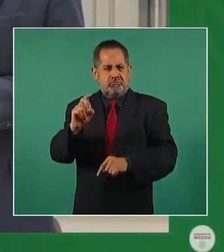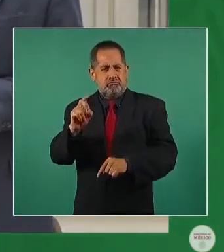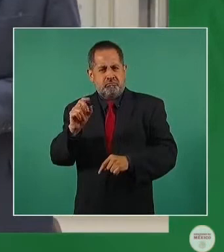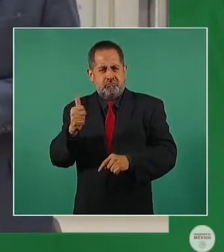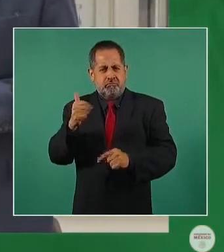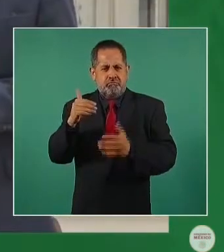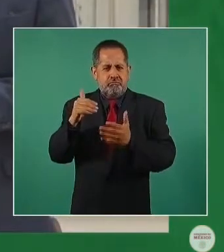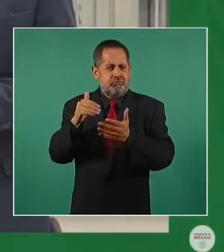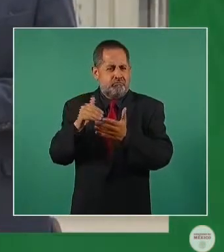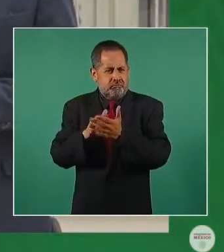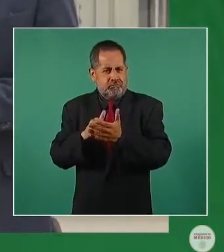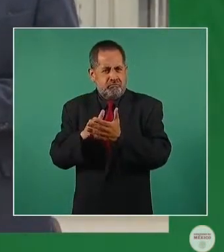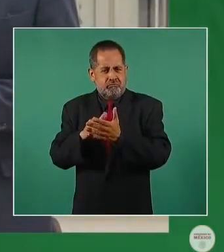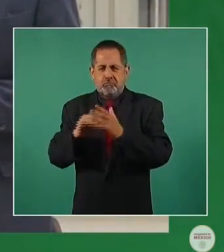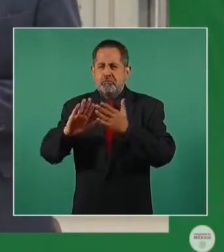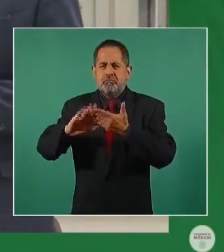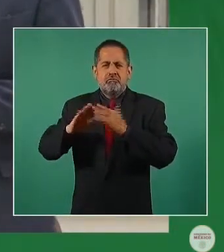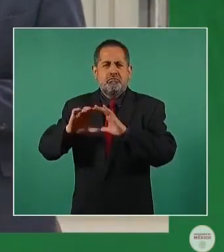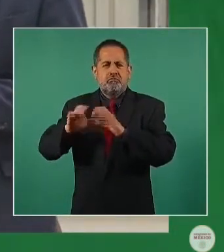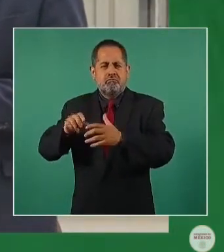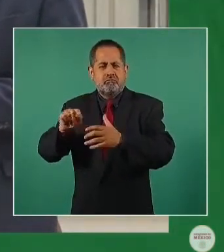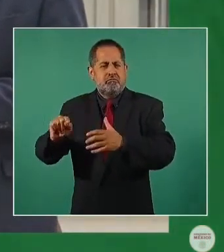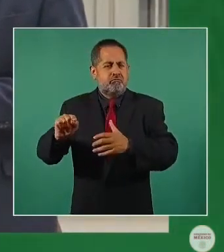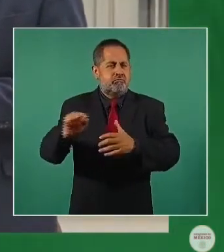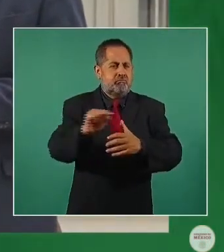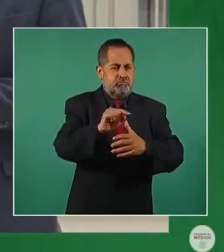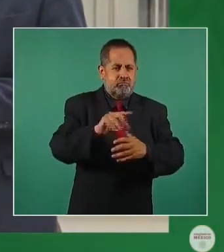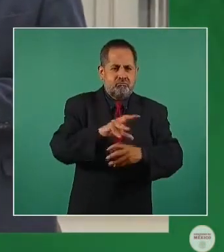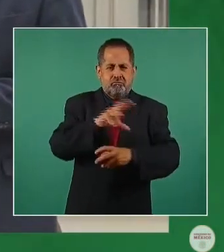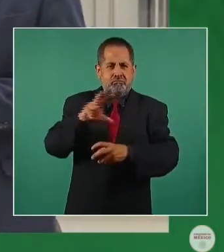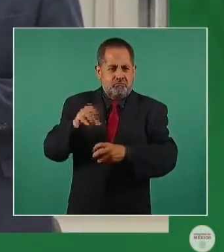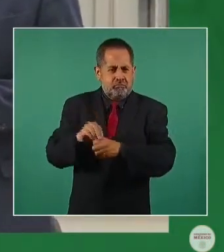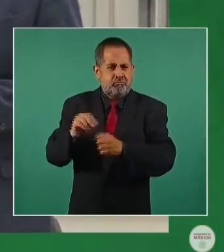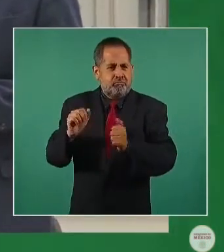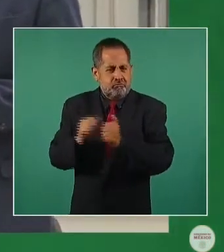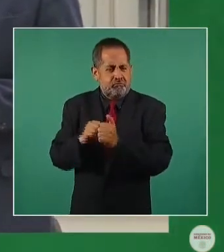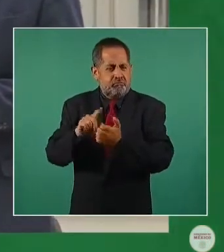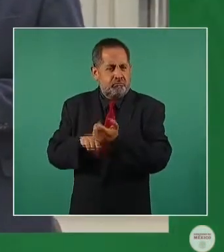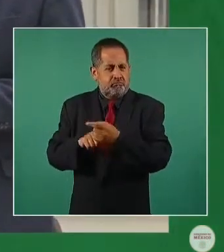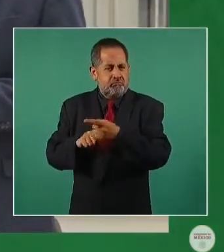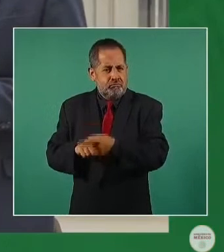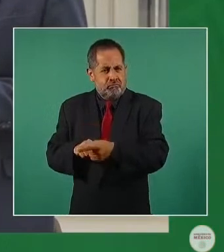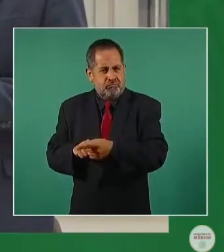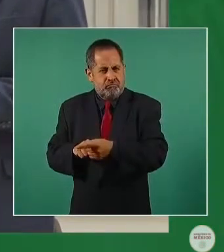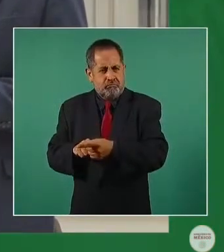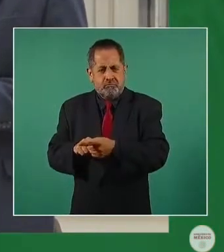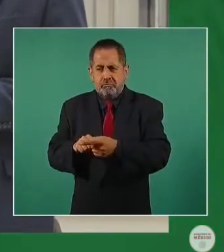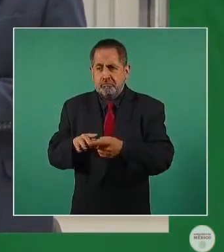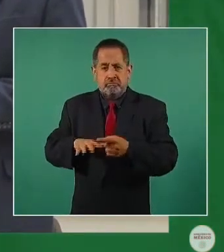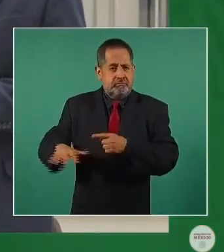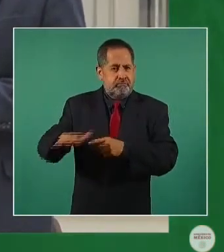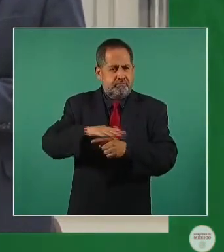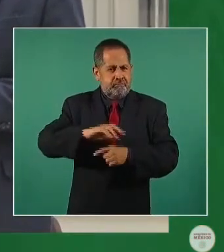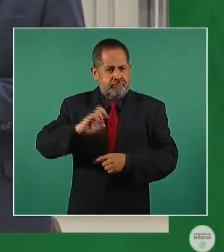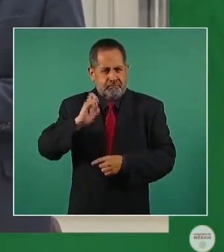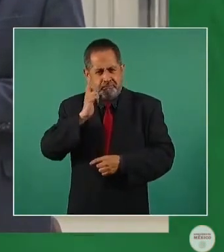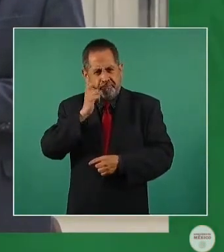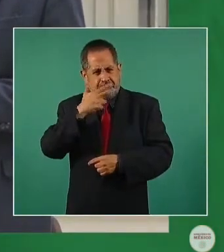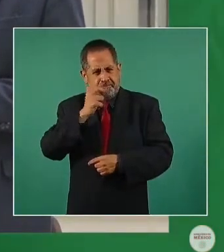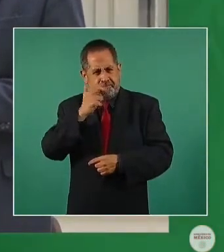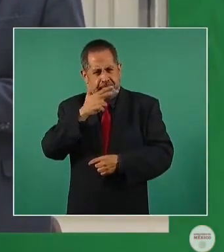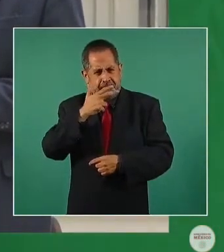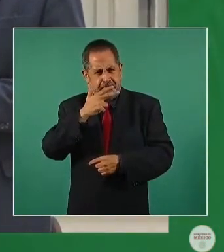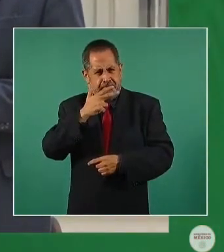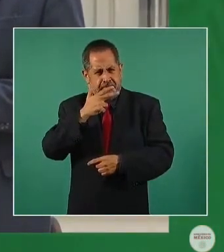36,000 comunidades donde trabaja el CONAFE, o en estas de Chihuahua, las